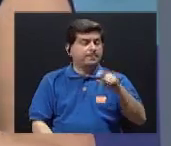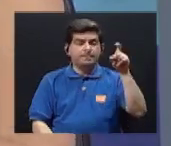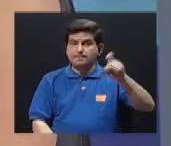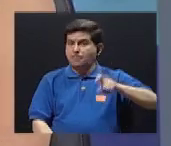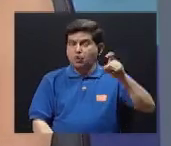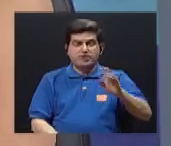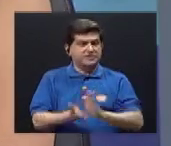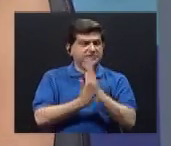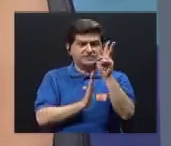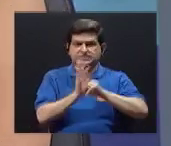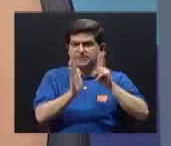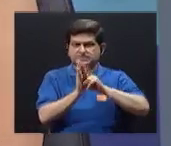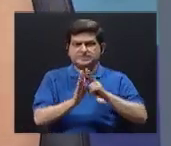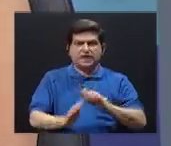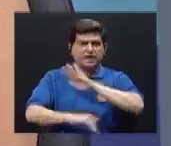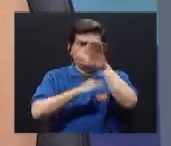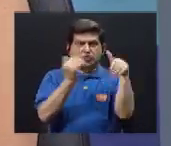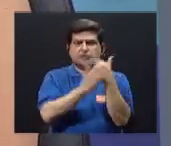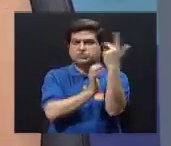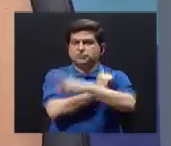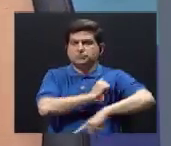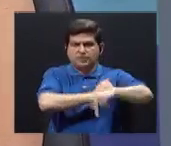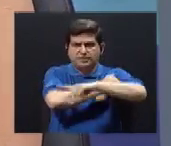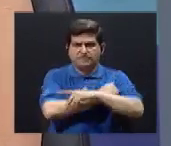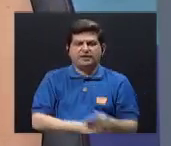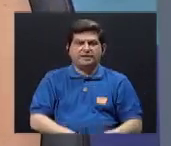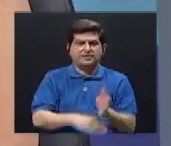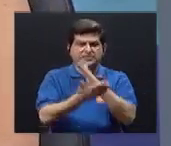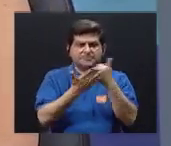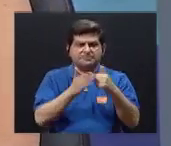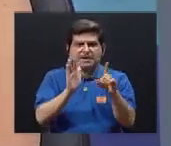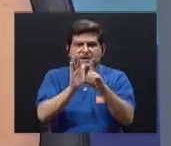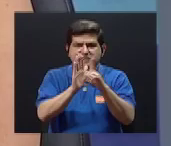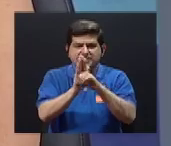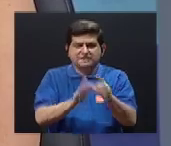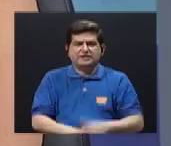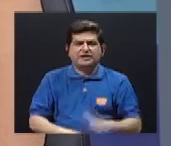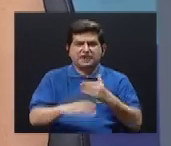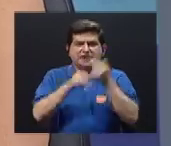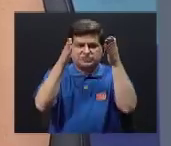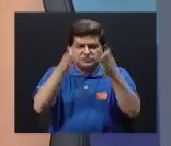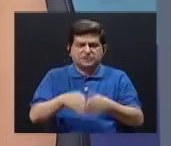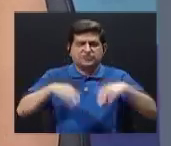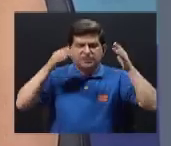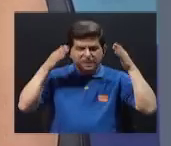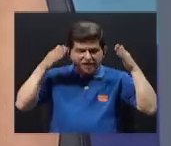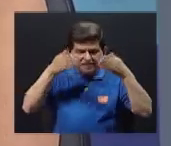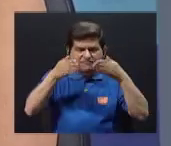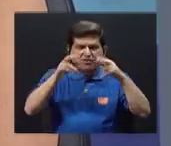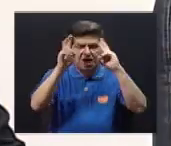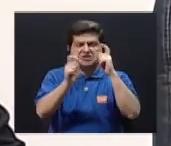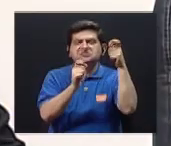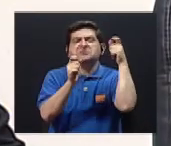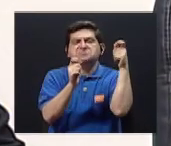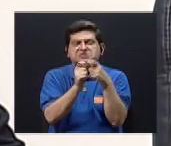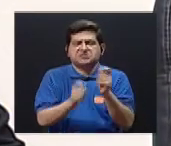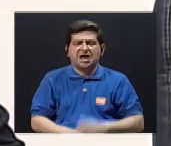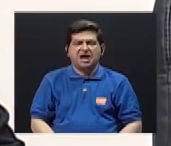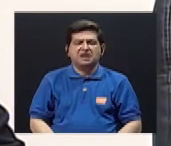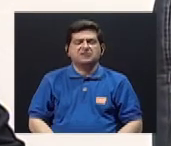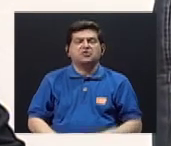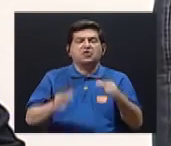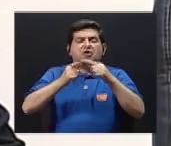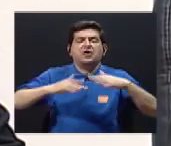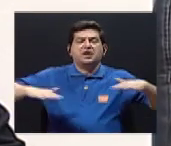no necesariamente en un documental tenemos que abarcar todo el país. Parte del derecho como realizadores que tienen ustedes es de enfocarse en un tema específico, en un